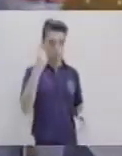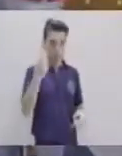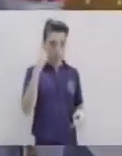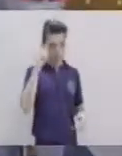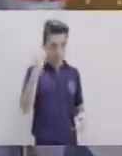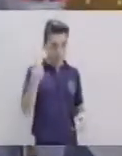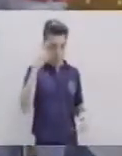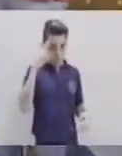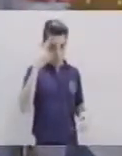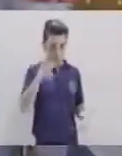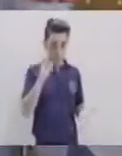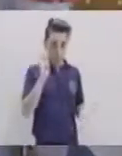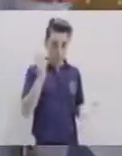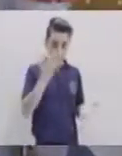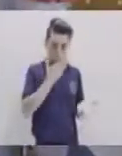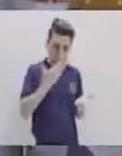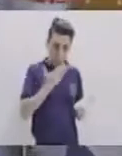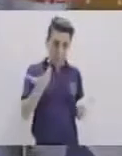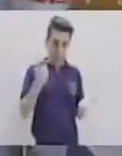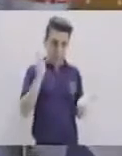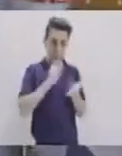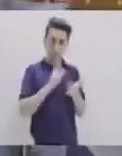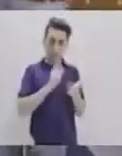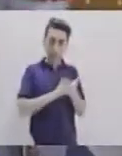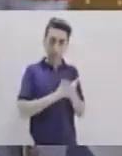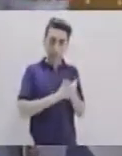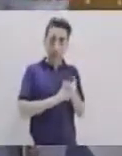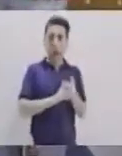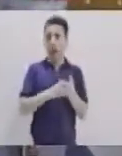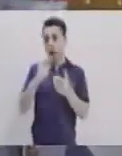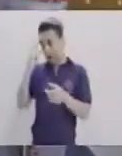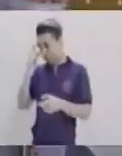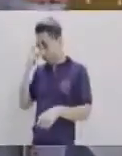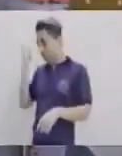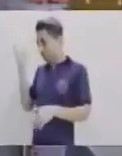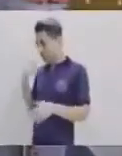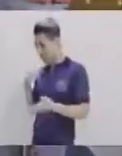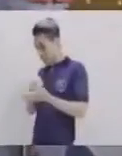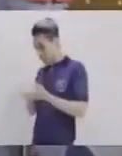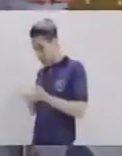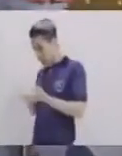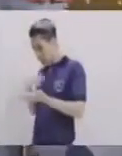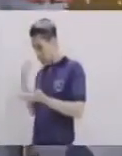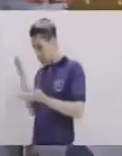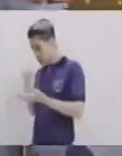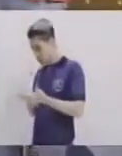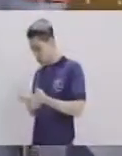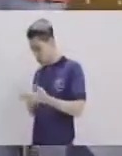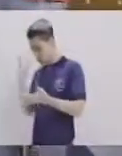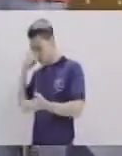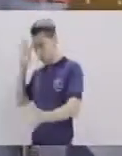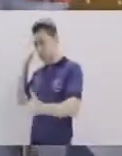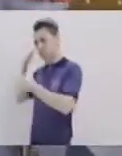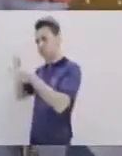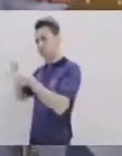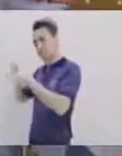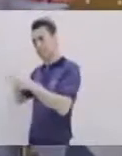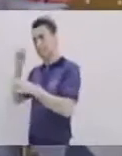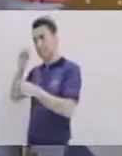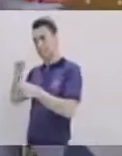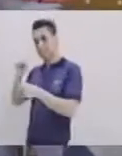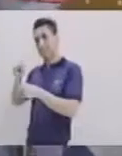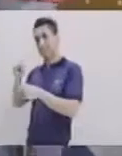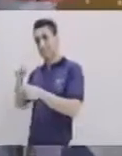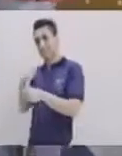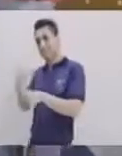un examen o una prueba, pues recuerda mucho esos momentos donde uno está leyendo, está estudiando y trata de tener esa conexión de